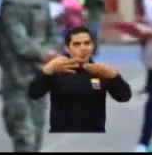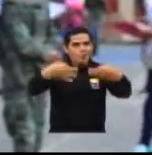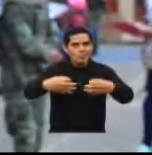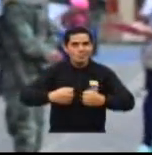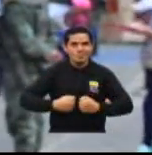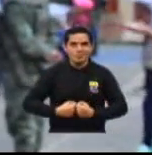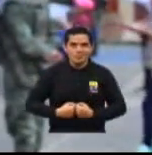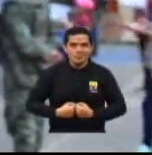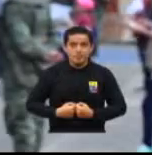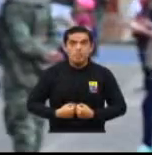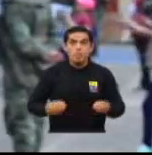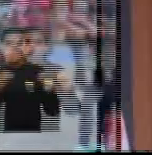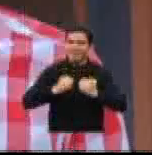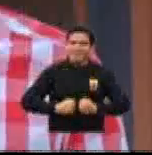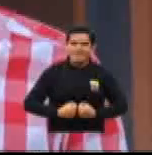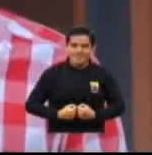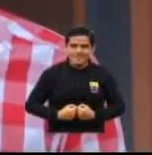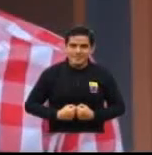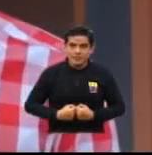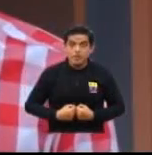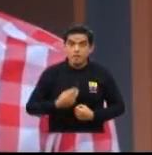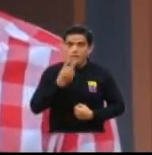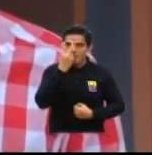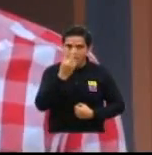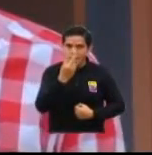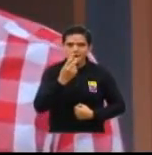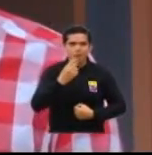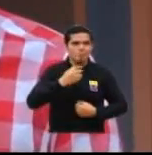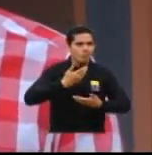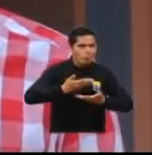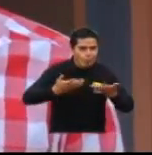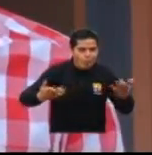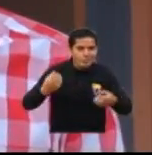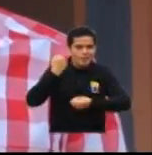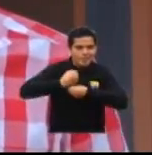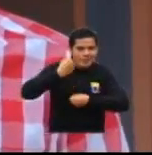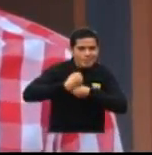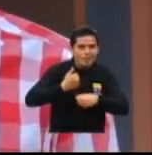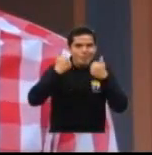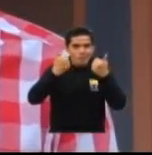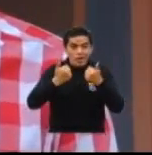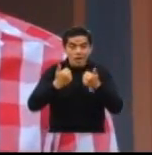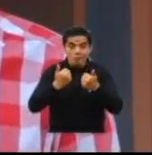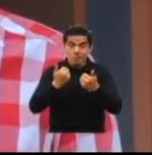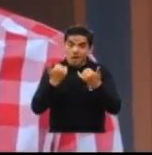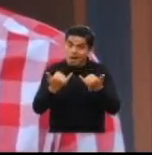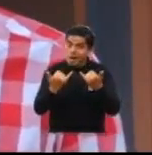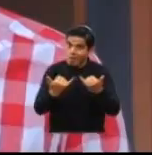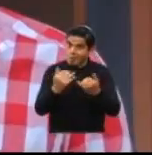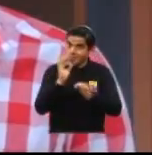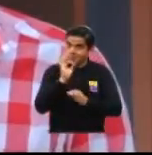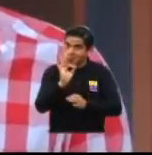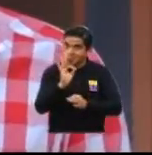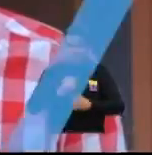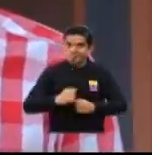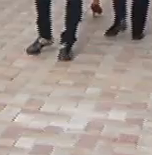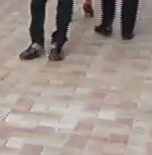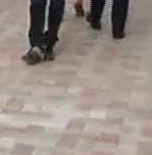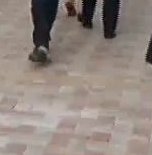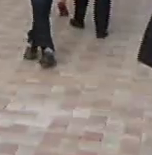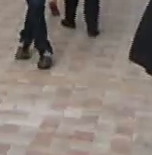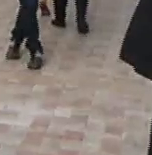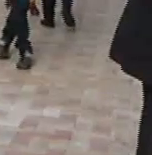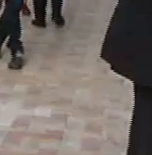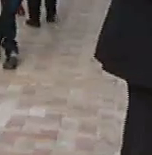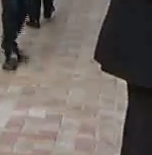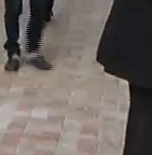manera muy responsable. Las cosas se van a hacer bien, que se están haciendo bien hasta ahorita, todo está correctamente.